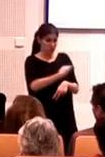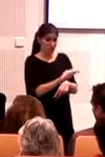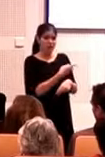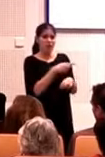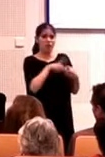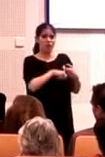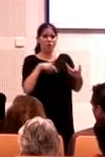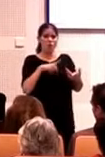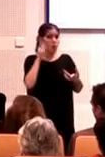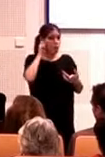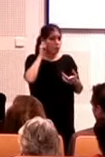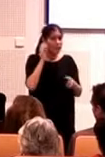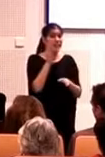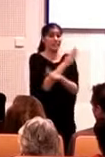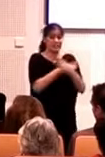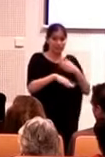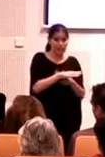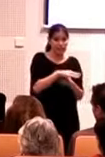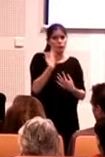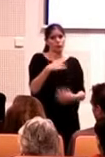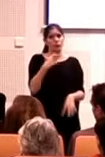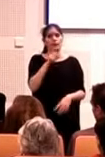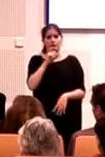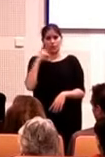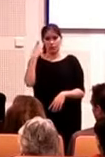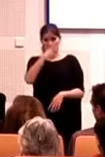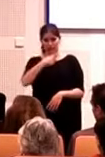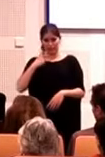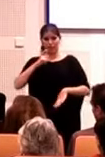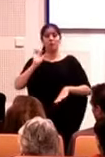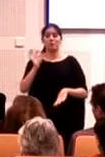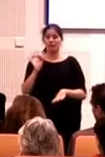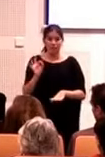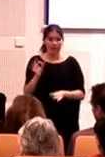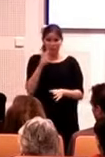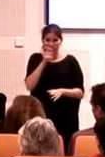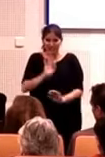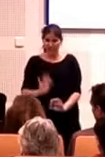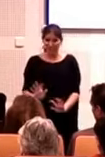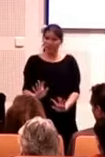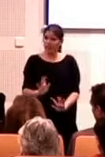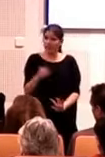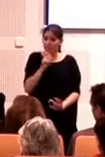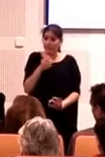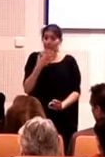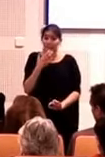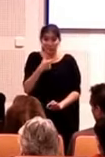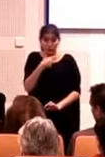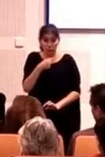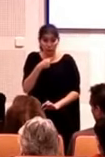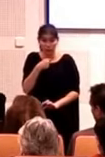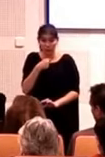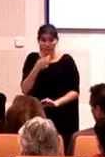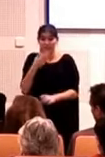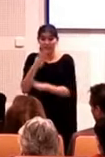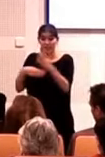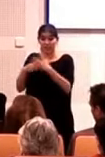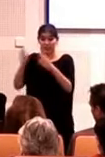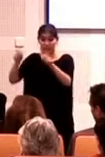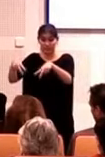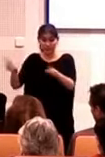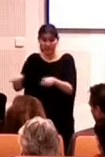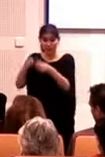más difícil, ¿no? Y sigue pasando, pero de verdad, o sea... No pasa nada. O sea, si os gusta un tío, aunque no tenga discapacidad, esté